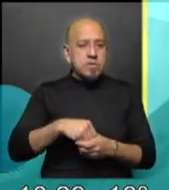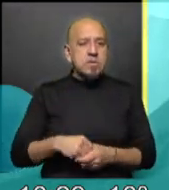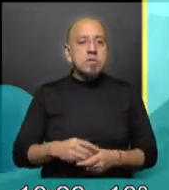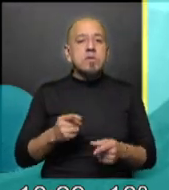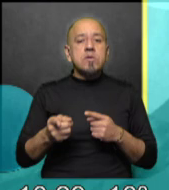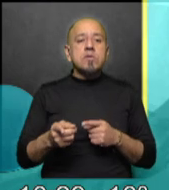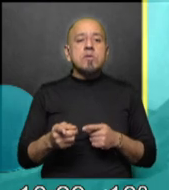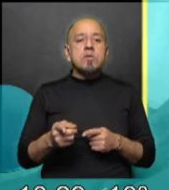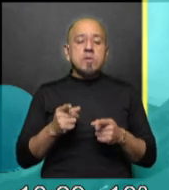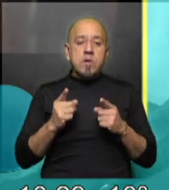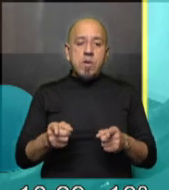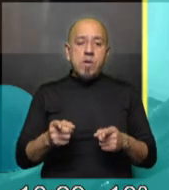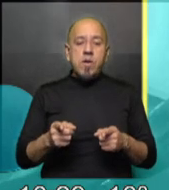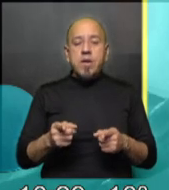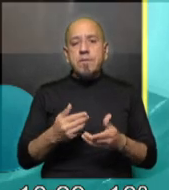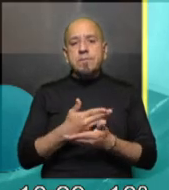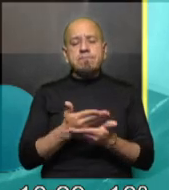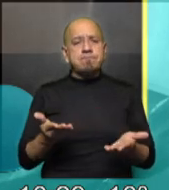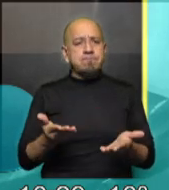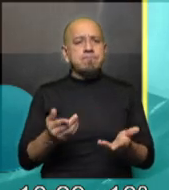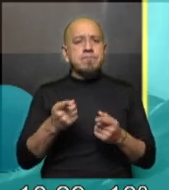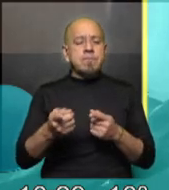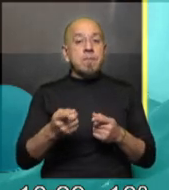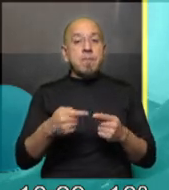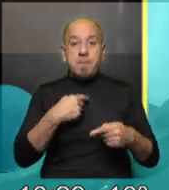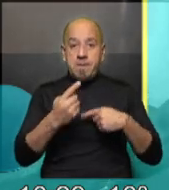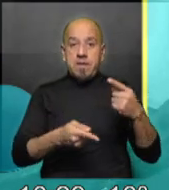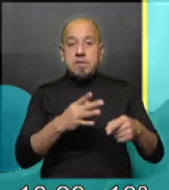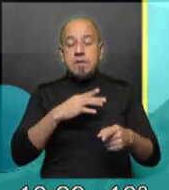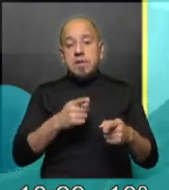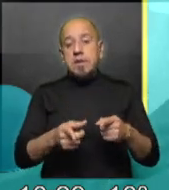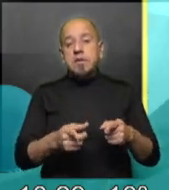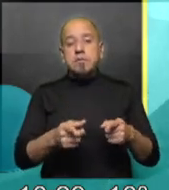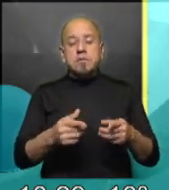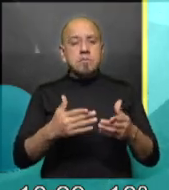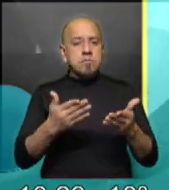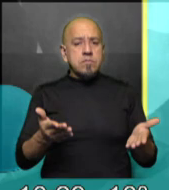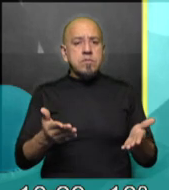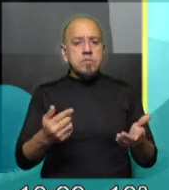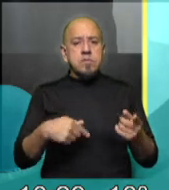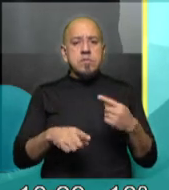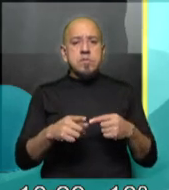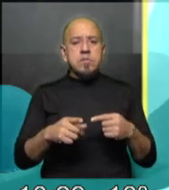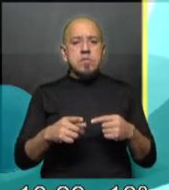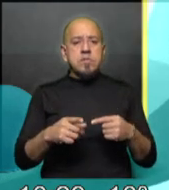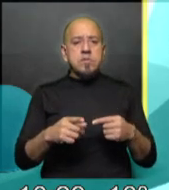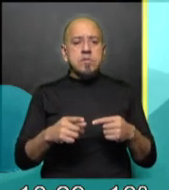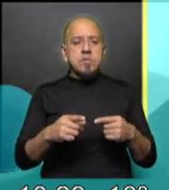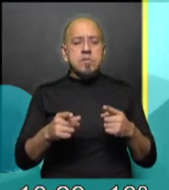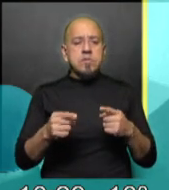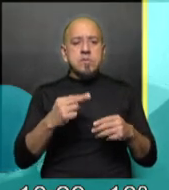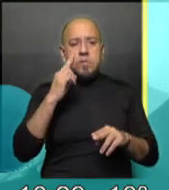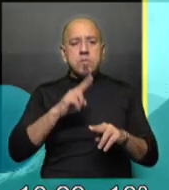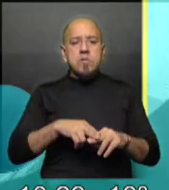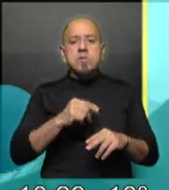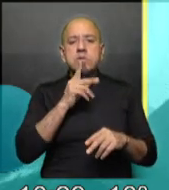eso está volcado en la serie, que es absolutamente vibrante. La muerte del hijo también de Menem, ¿te acordás?